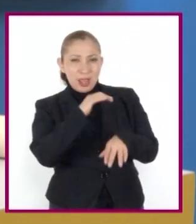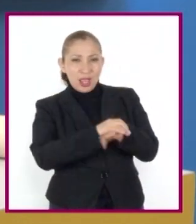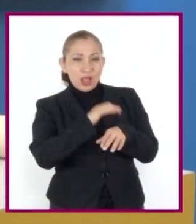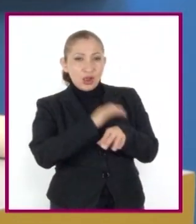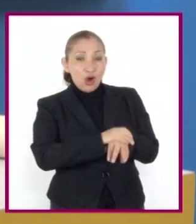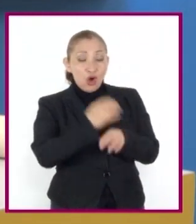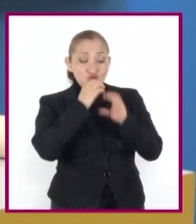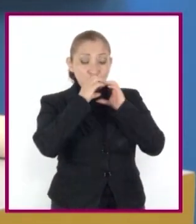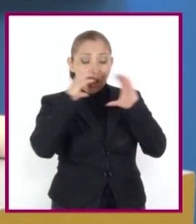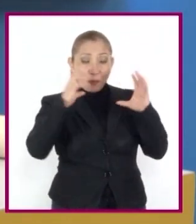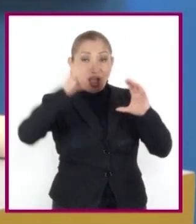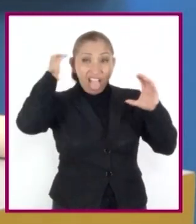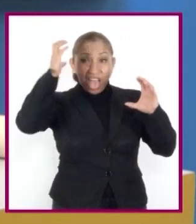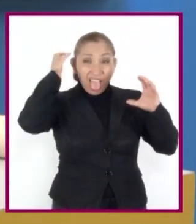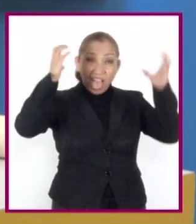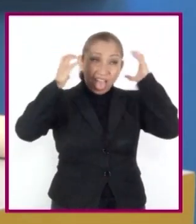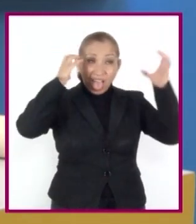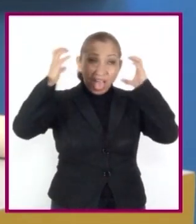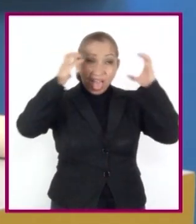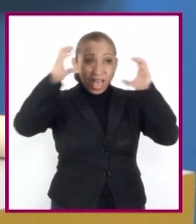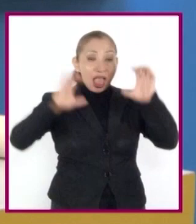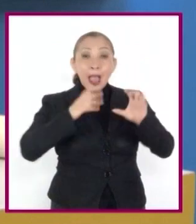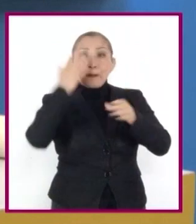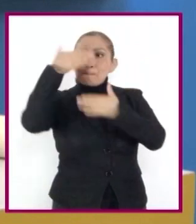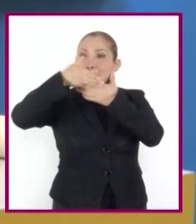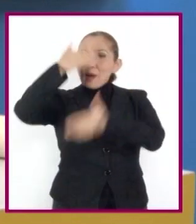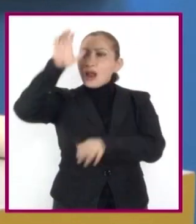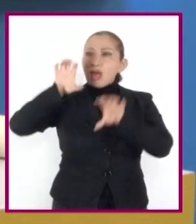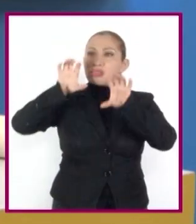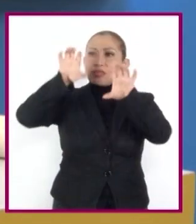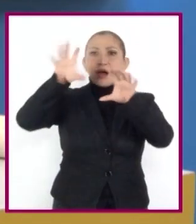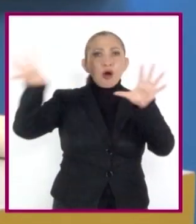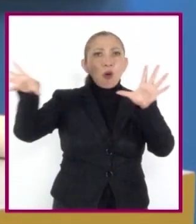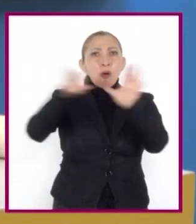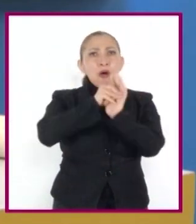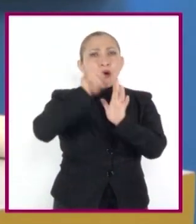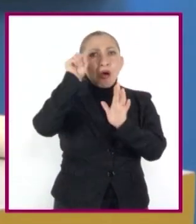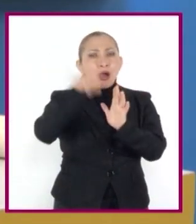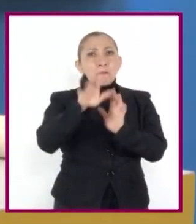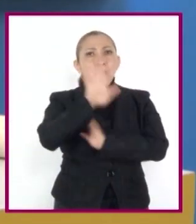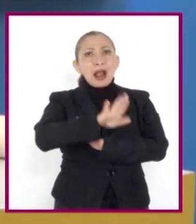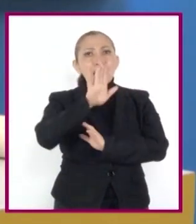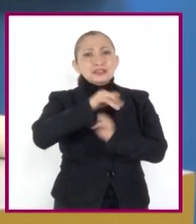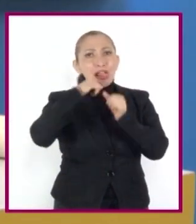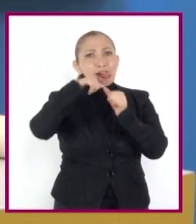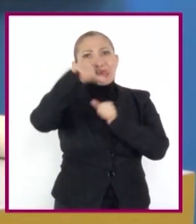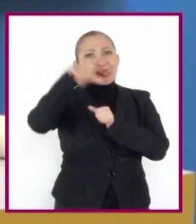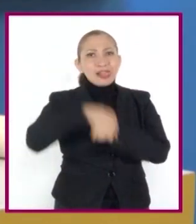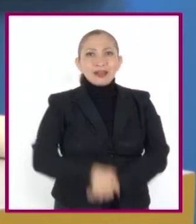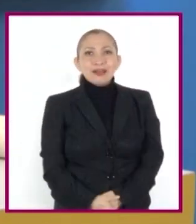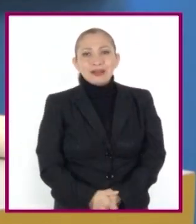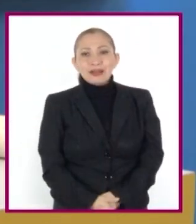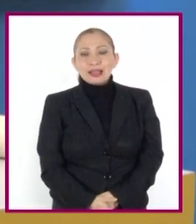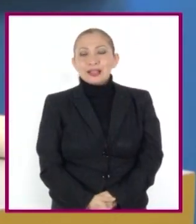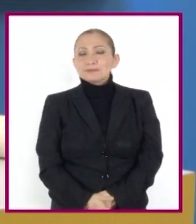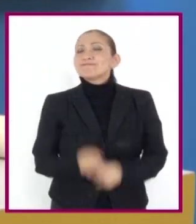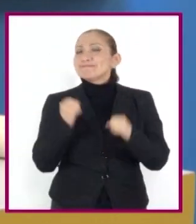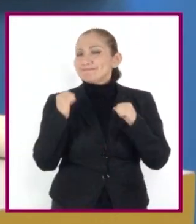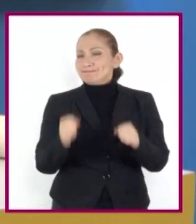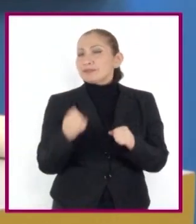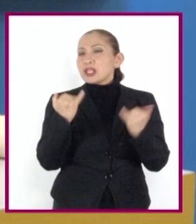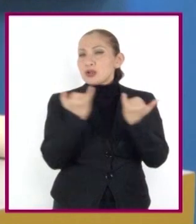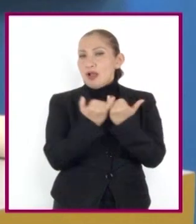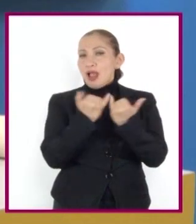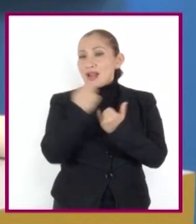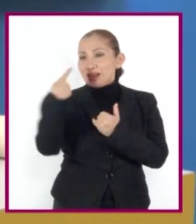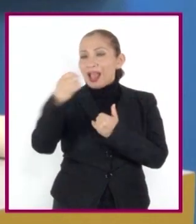frotó unos globos en su cabello y los acercó a la pared y los globos se quedaron ahí como si estuvieran pegados. Seguramente también